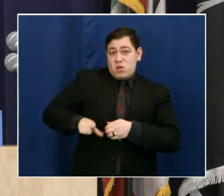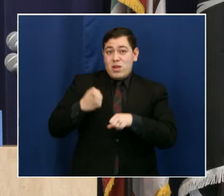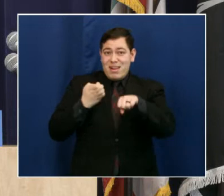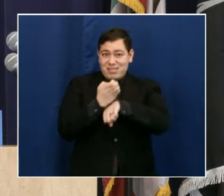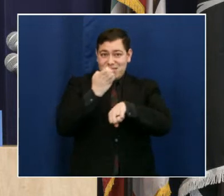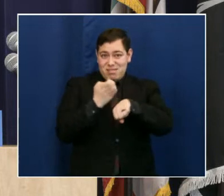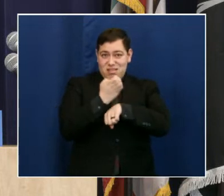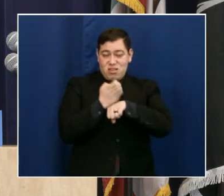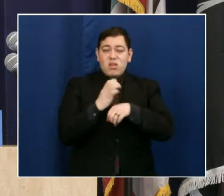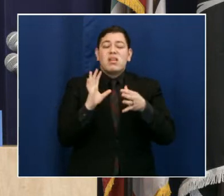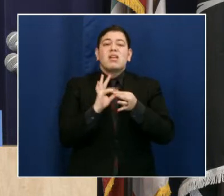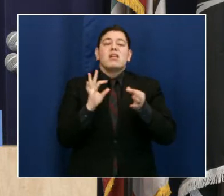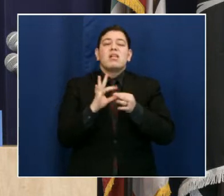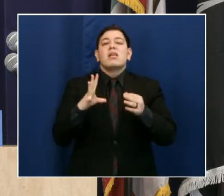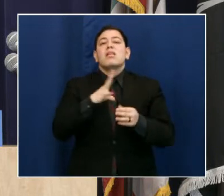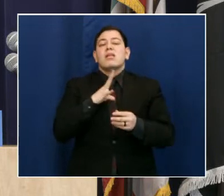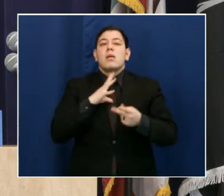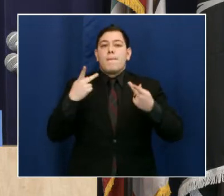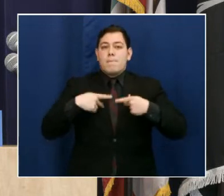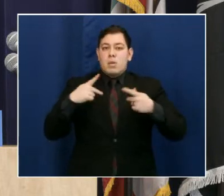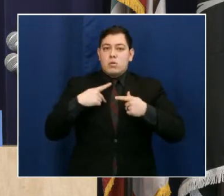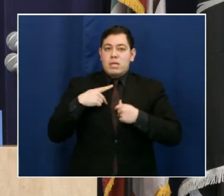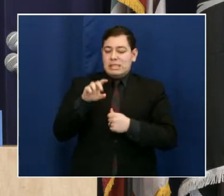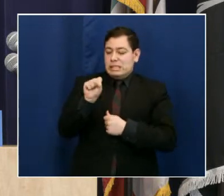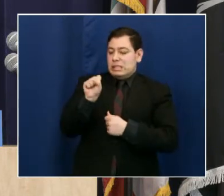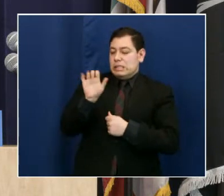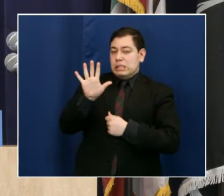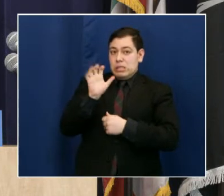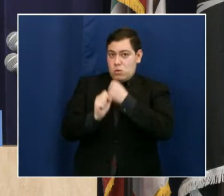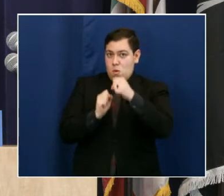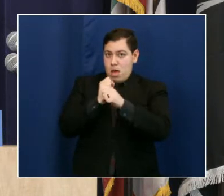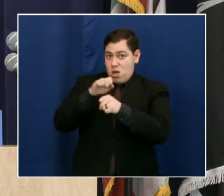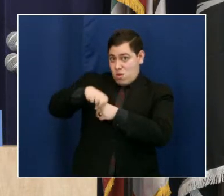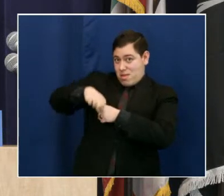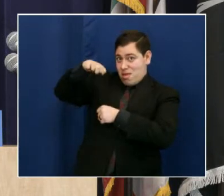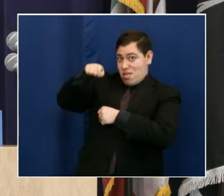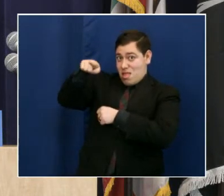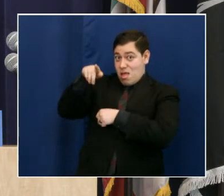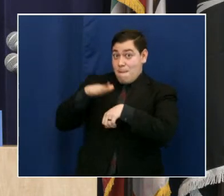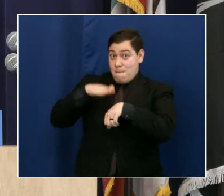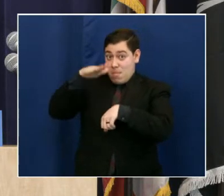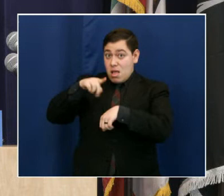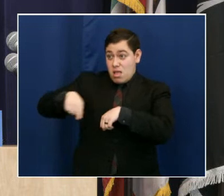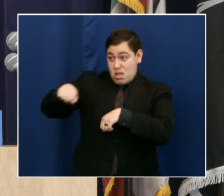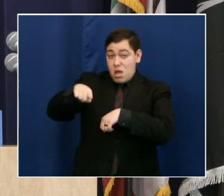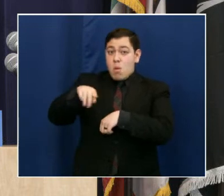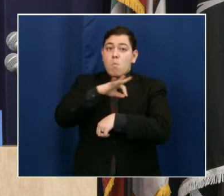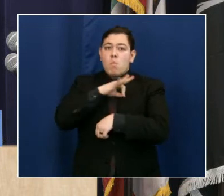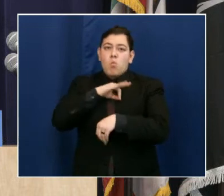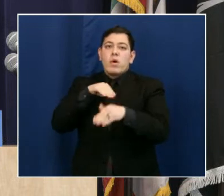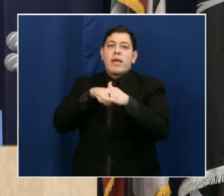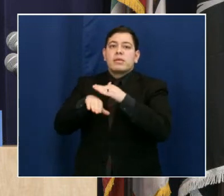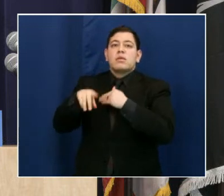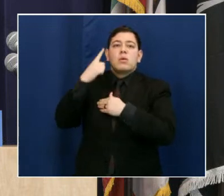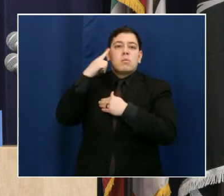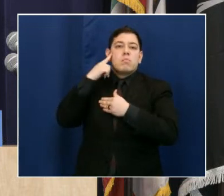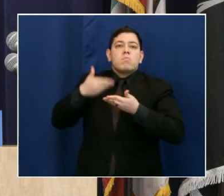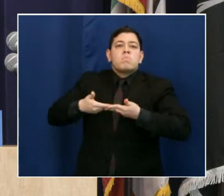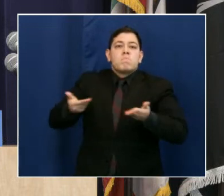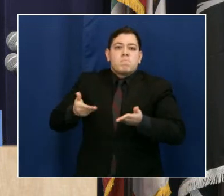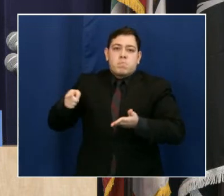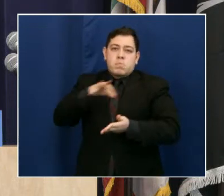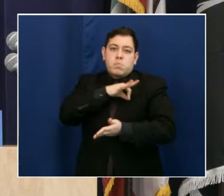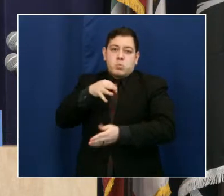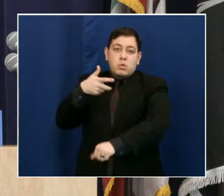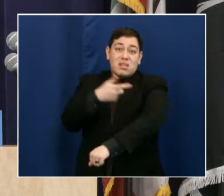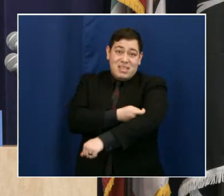las personas de la tercera edad, de 65 años o más, que puedan tener acceso a las vacunas. Es importante que la gente sepa